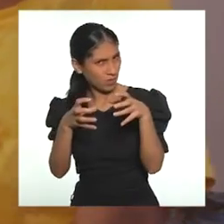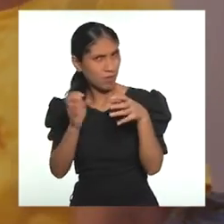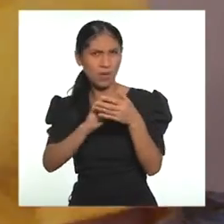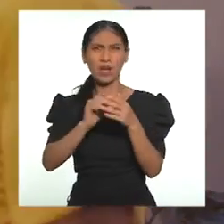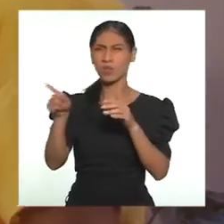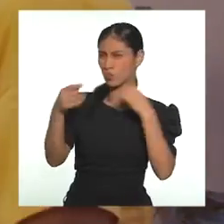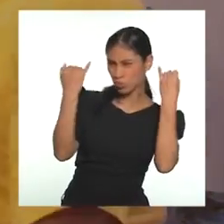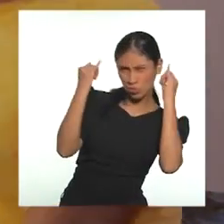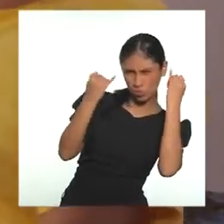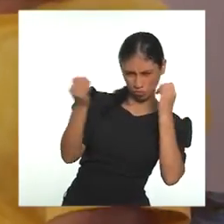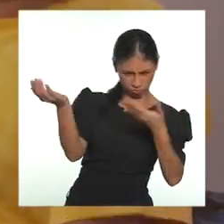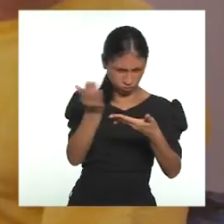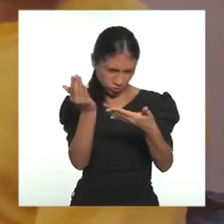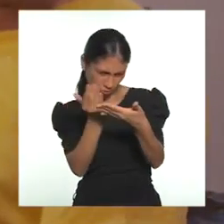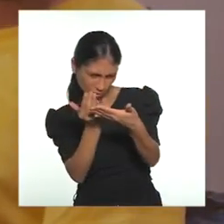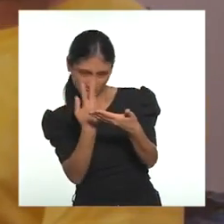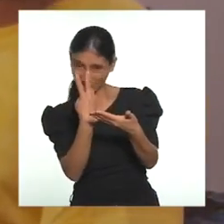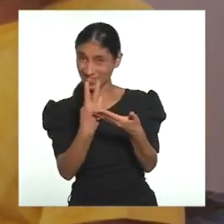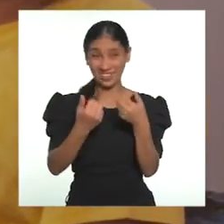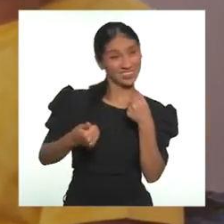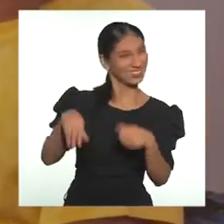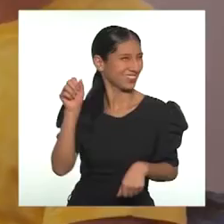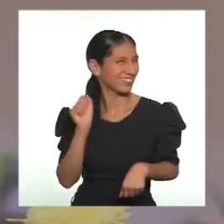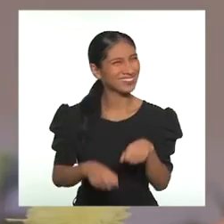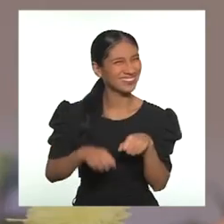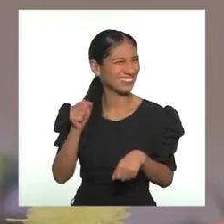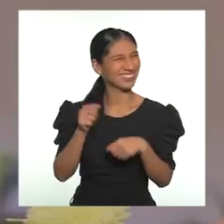para compartir lo que averiguamos. ¡Sí!